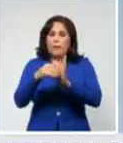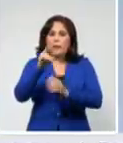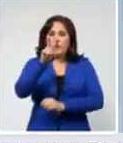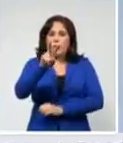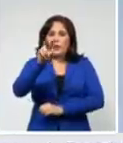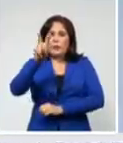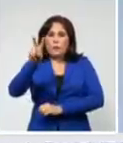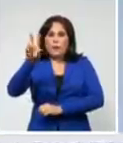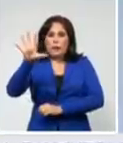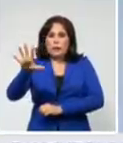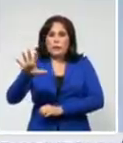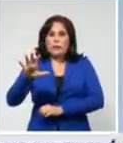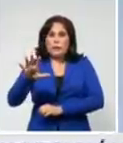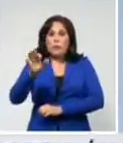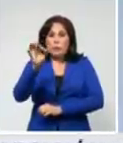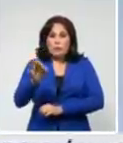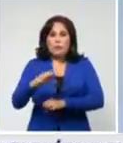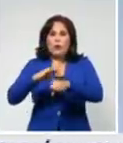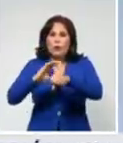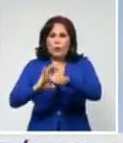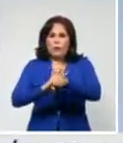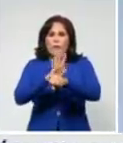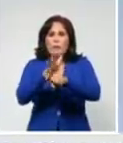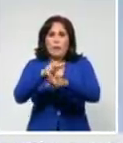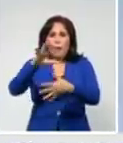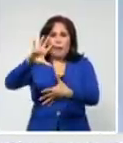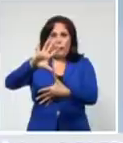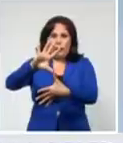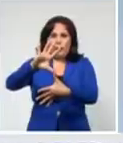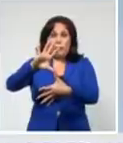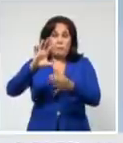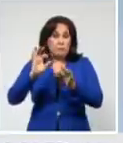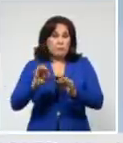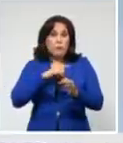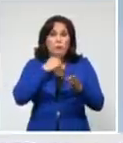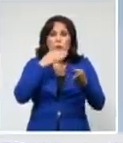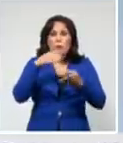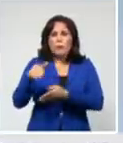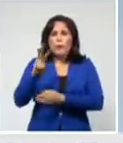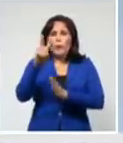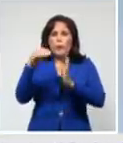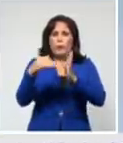15.363.225 casos confirmados. Fallecieron